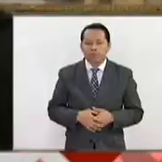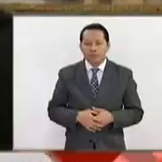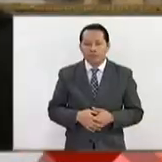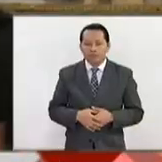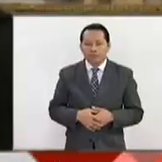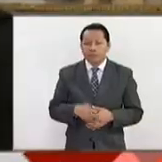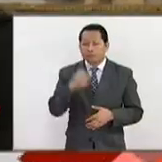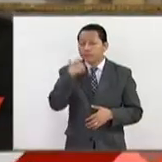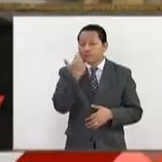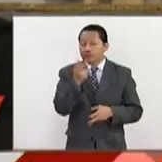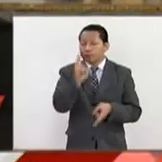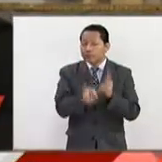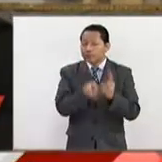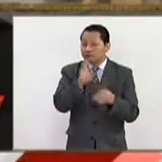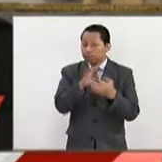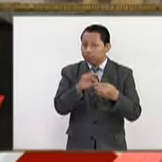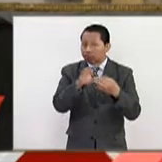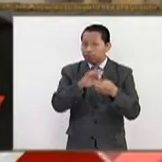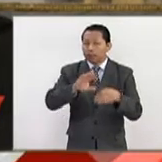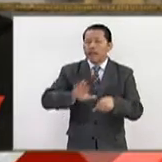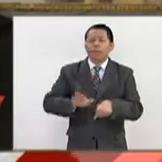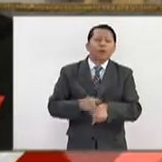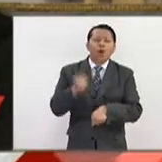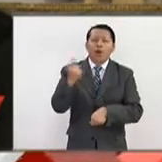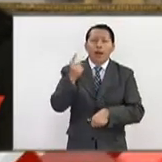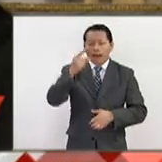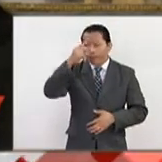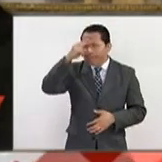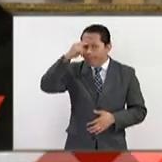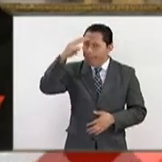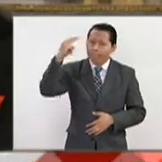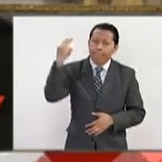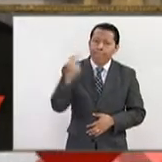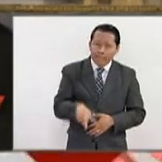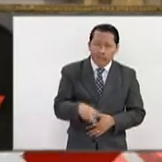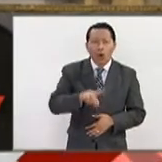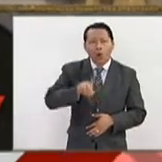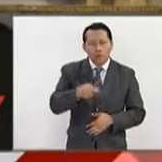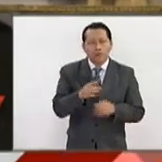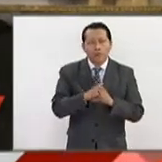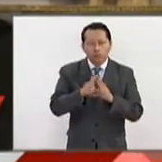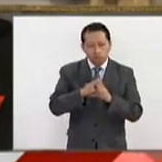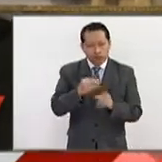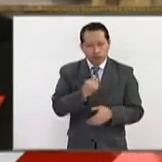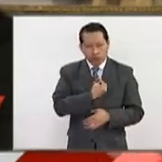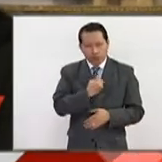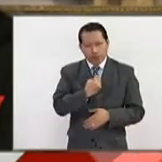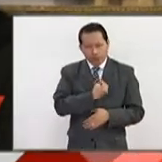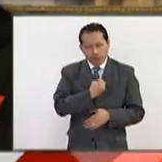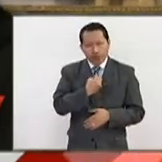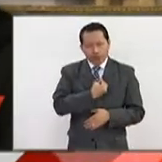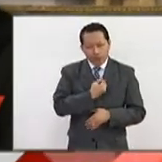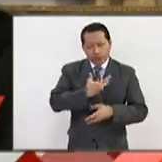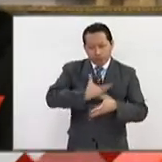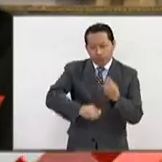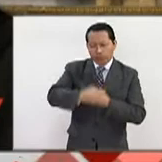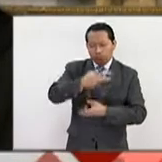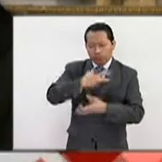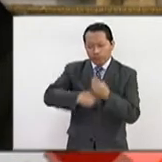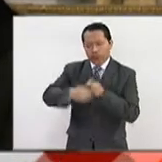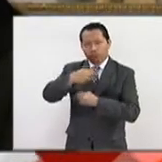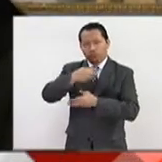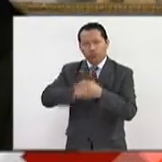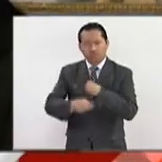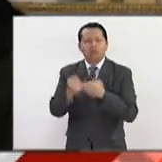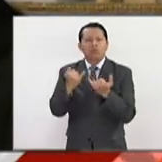Quisiera yo platicarles por qué considero que México es un caso de resistencia, un caso de resiliencia y un caso